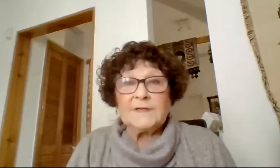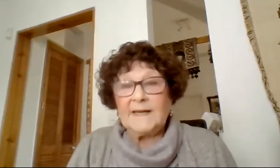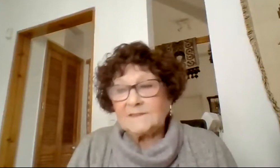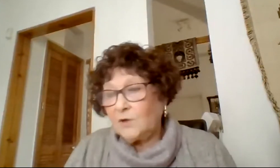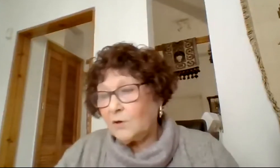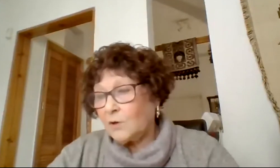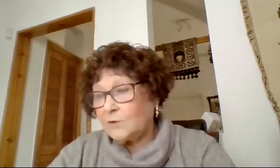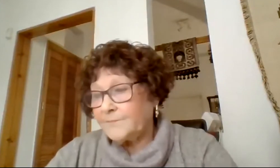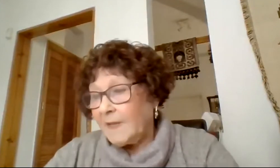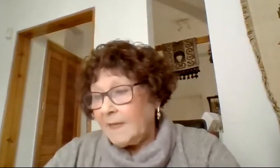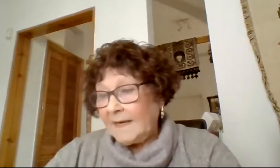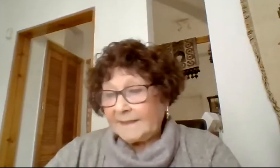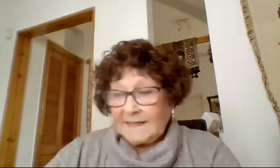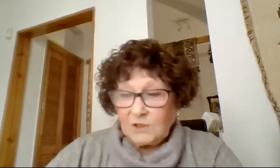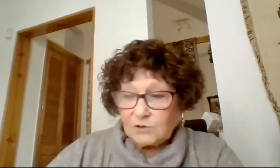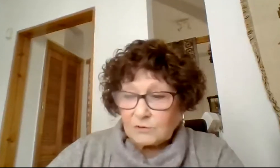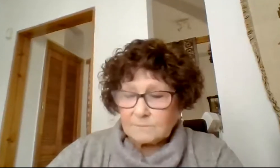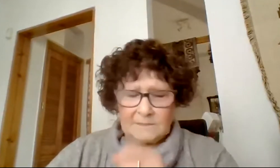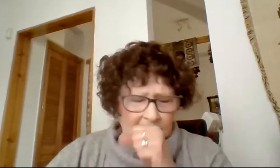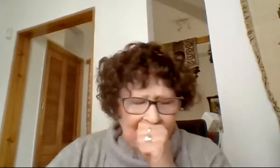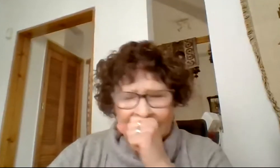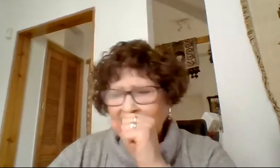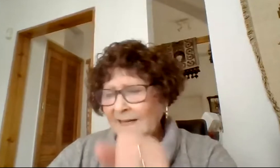persona en relación con la relación